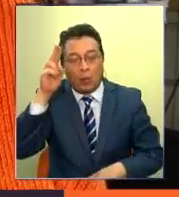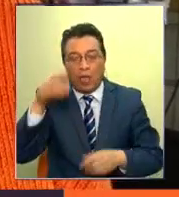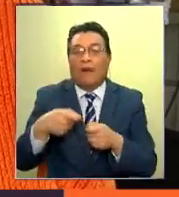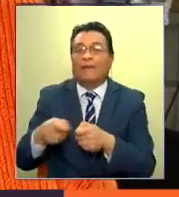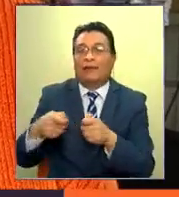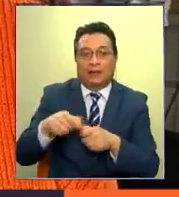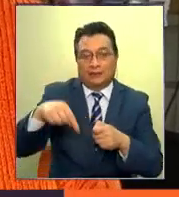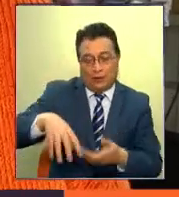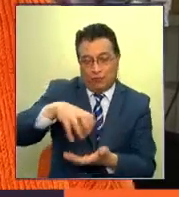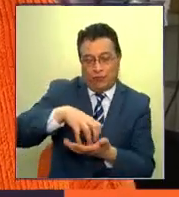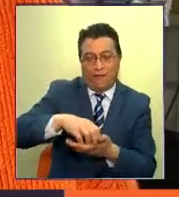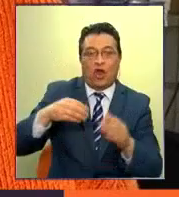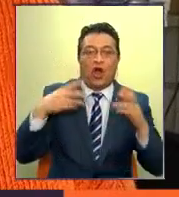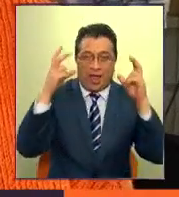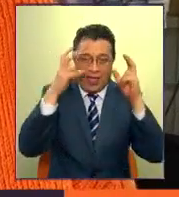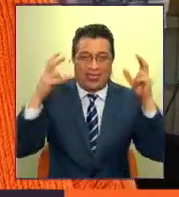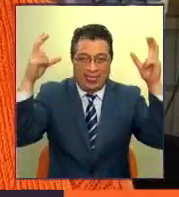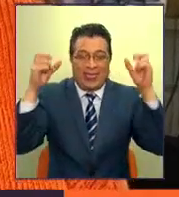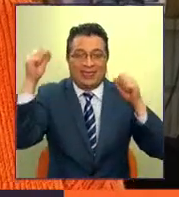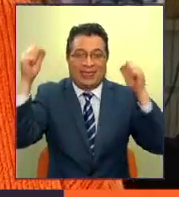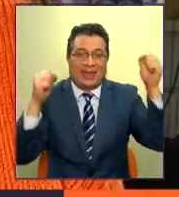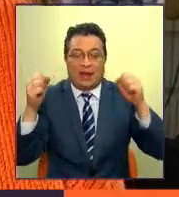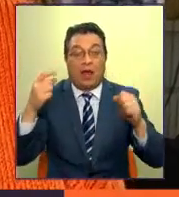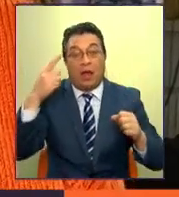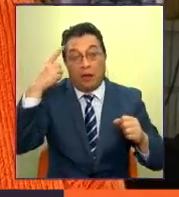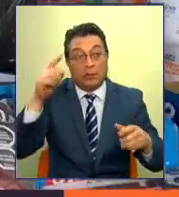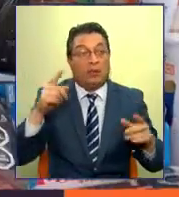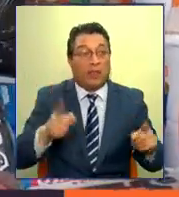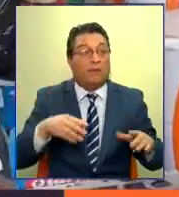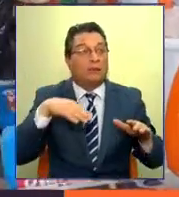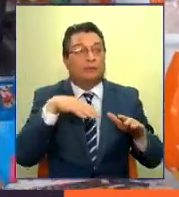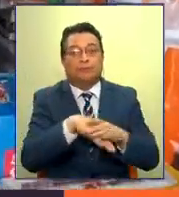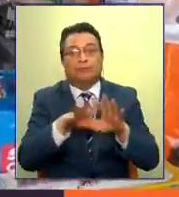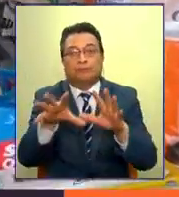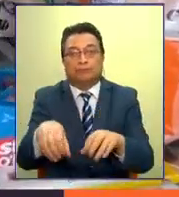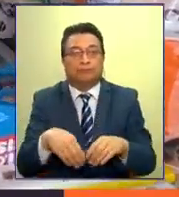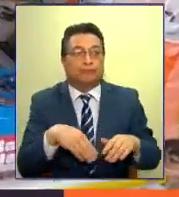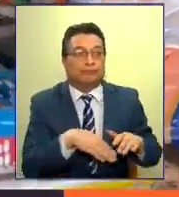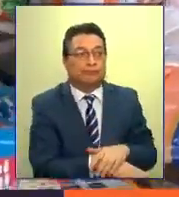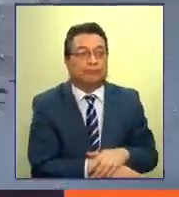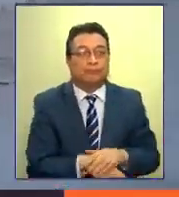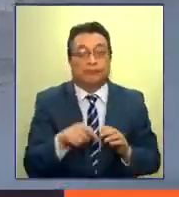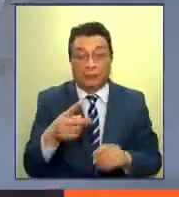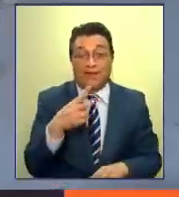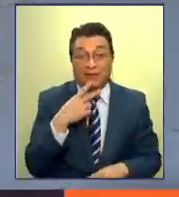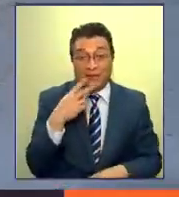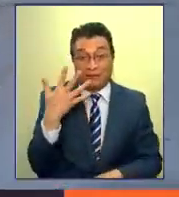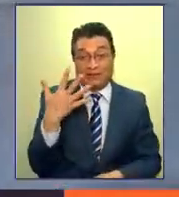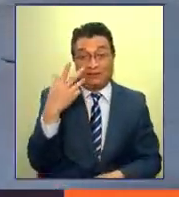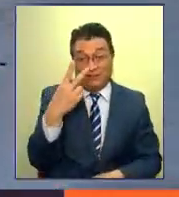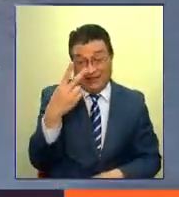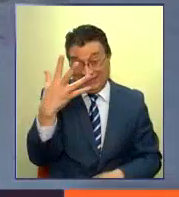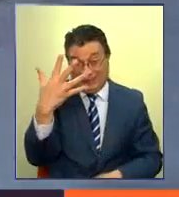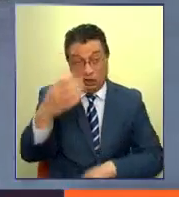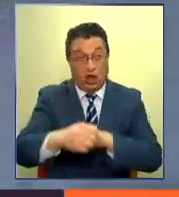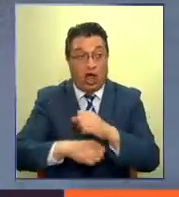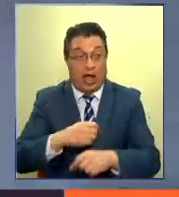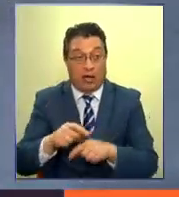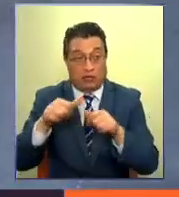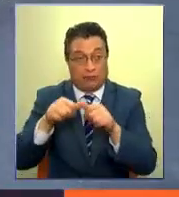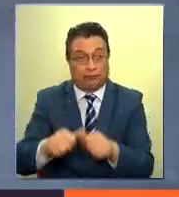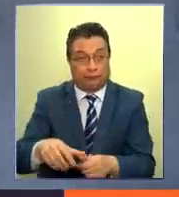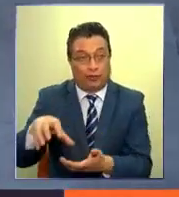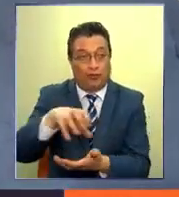del pueblo de La Tirana. Pero tuve que igual guardarlo. Flor Díaz vive hace 25 años en este pueblo que